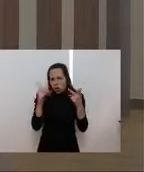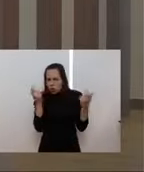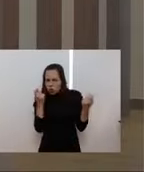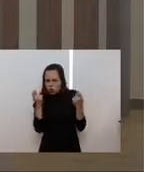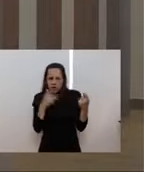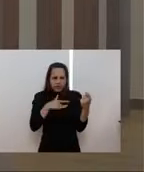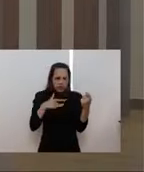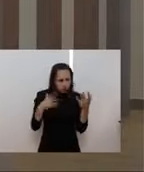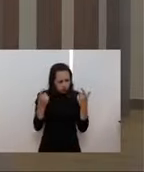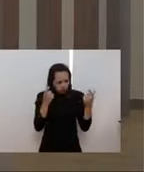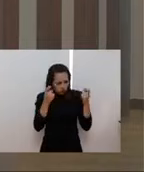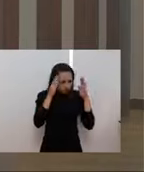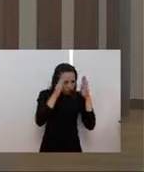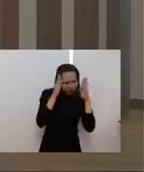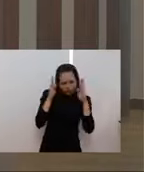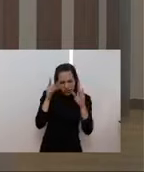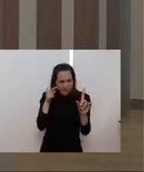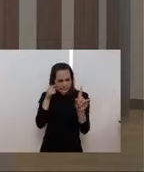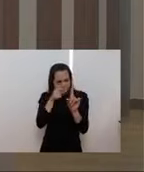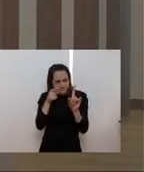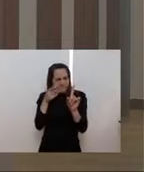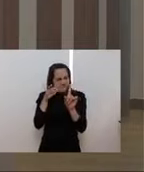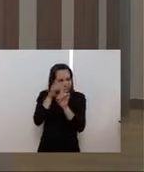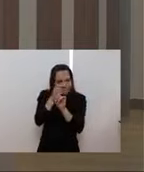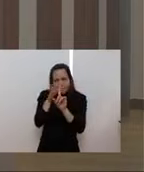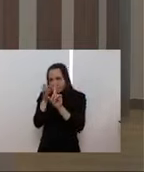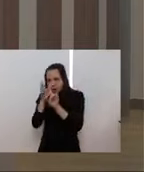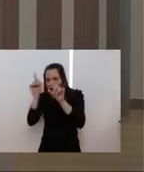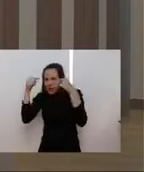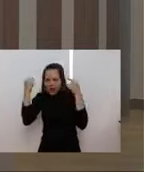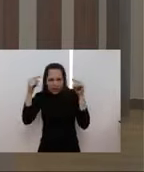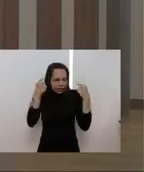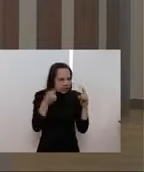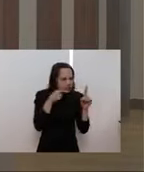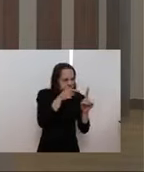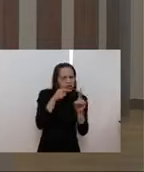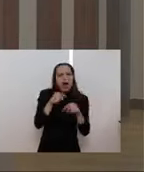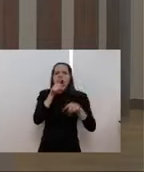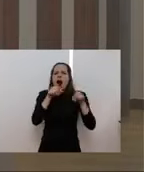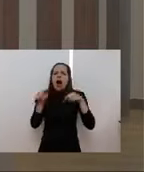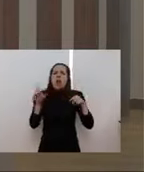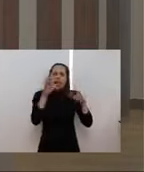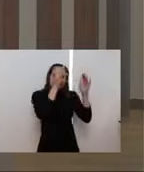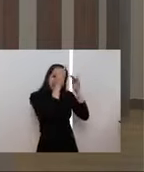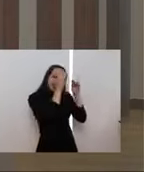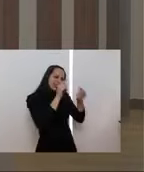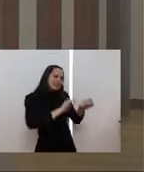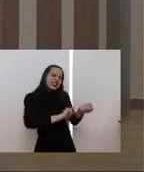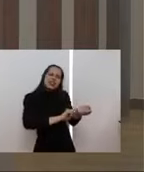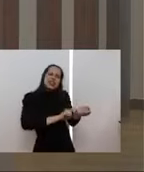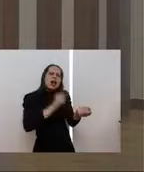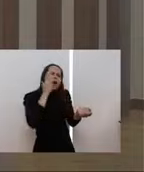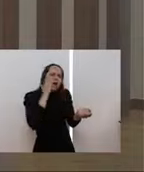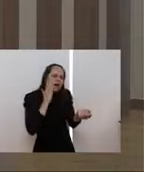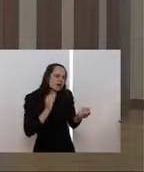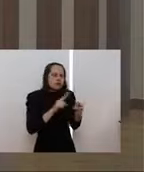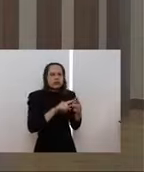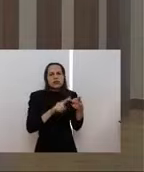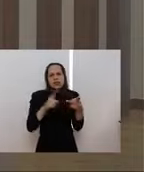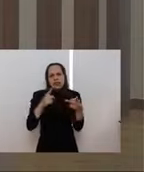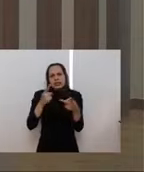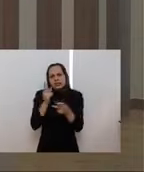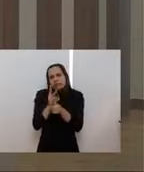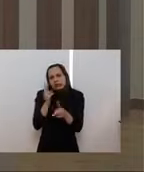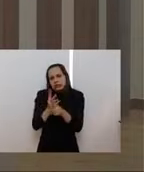de atención en salud que pretendemos principalmente en las clínicas de diabetes las clínicas de riesgo cardiovascular y de